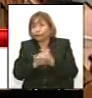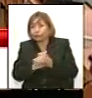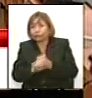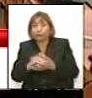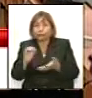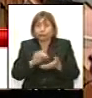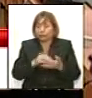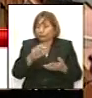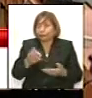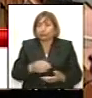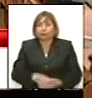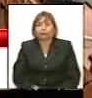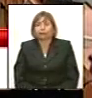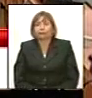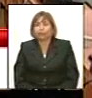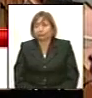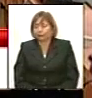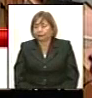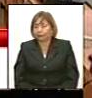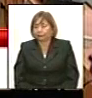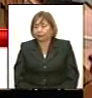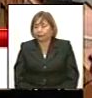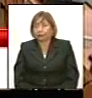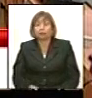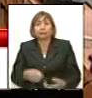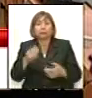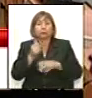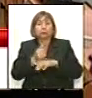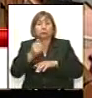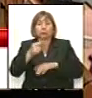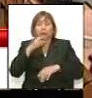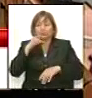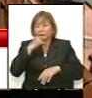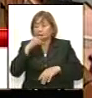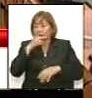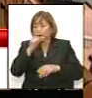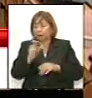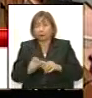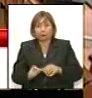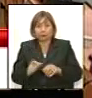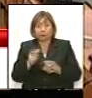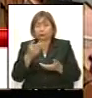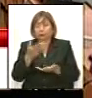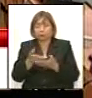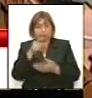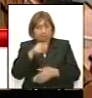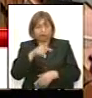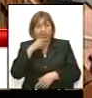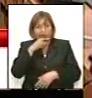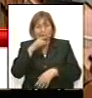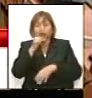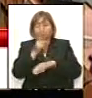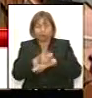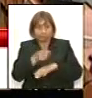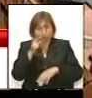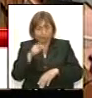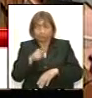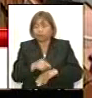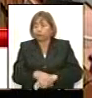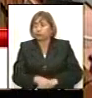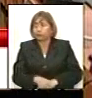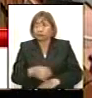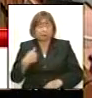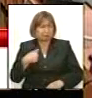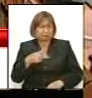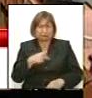y hacerse la víctima. La víctima es la persona que ha hecho la denuncia. Ella es la víctima, la supuesta víctima. Y